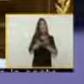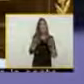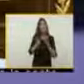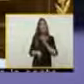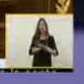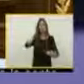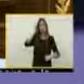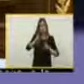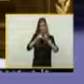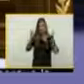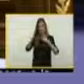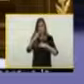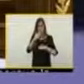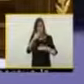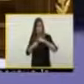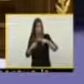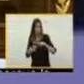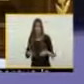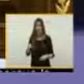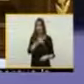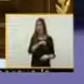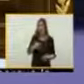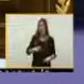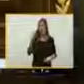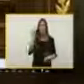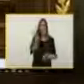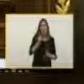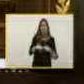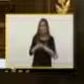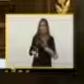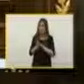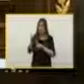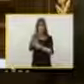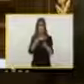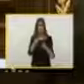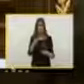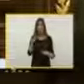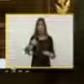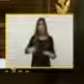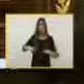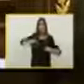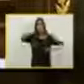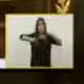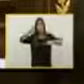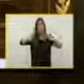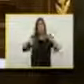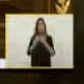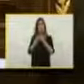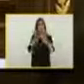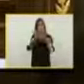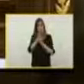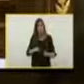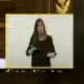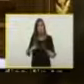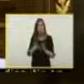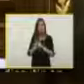pechar a Garoña las nucleares quieren un gobierno de izquierdas, eso no es... Lo único que te pregunté, Manuel, ti estás diciendo que los líderes de parte